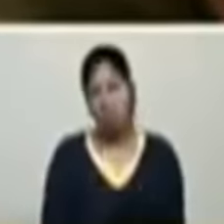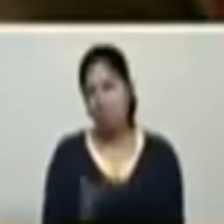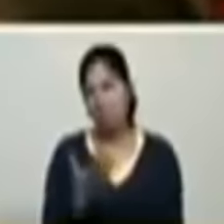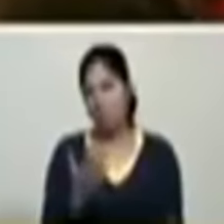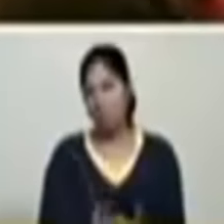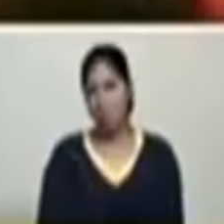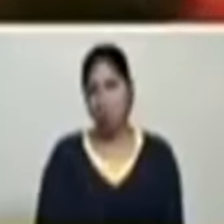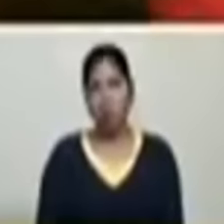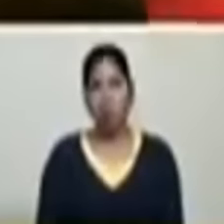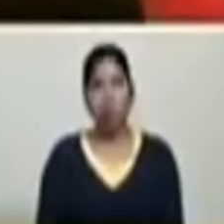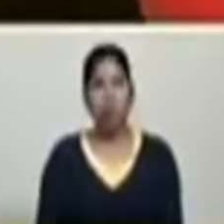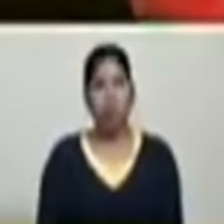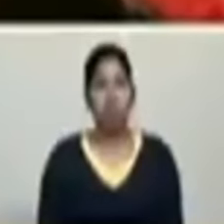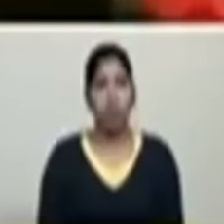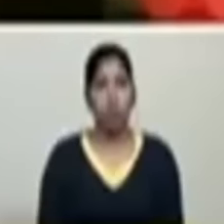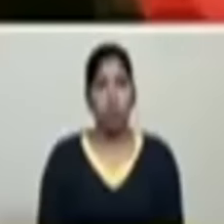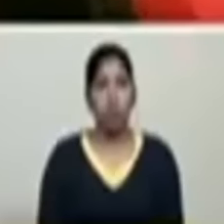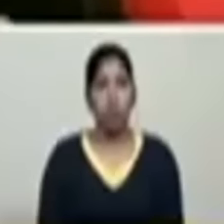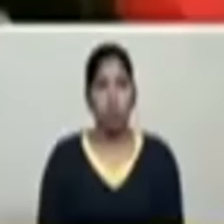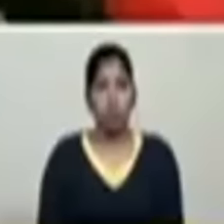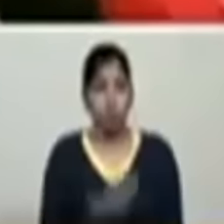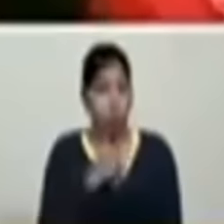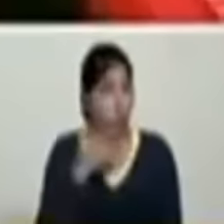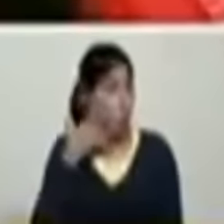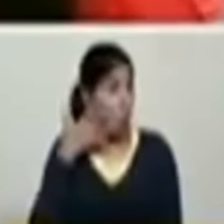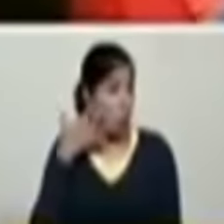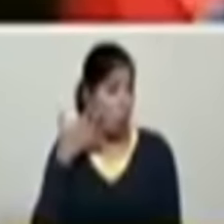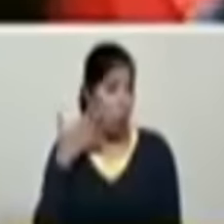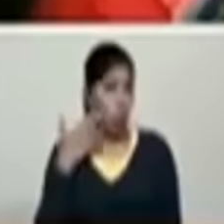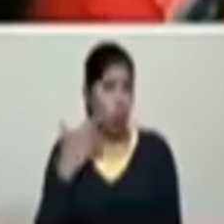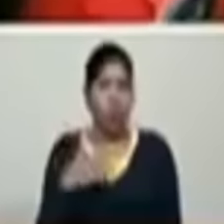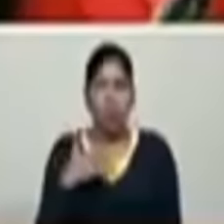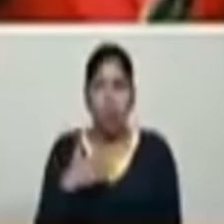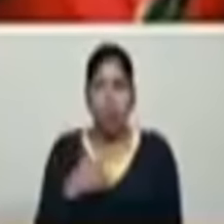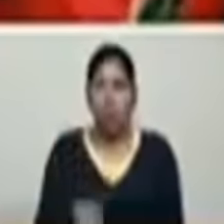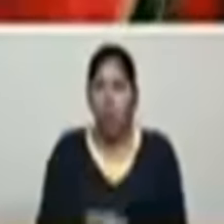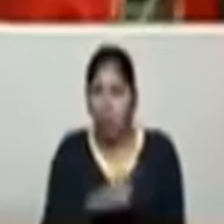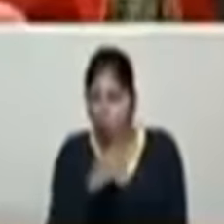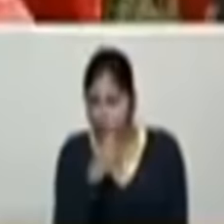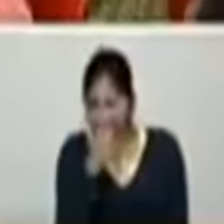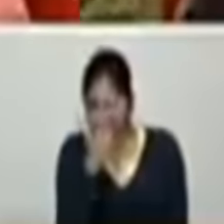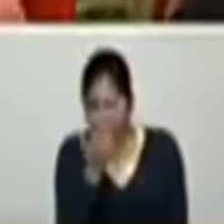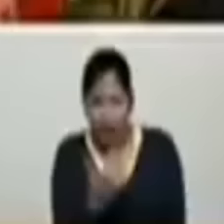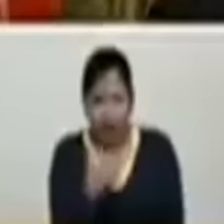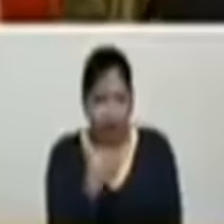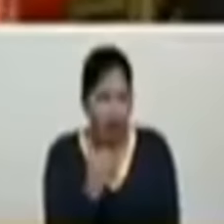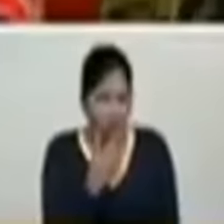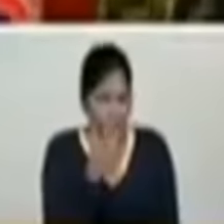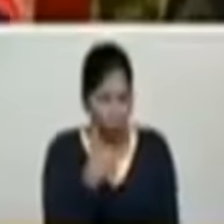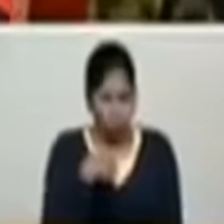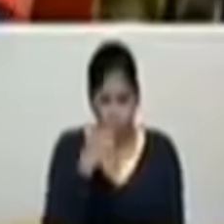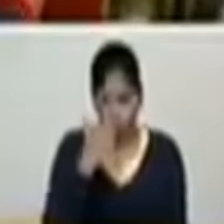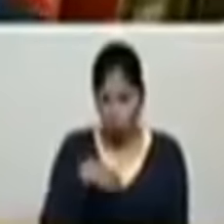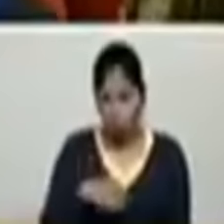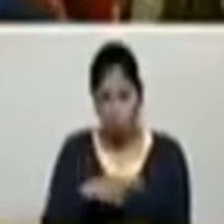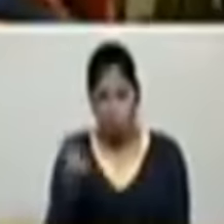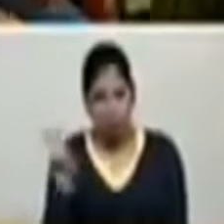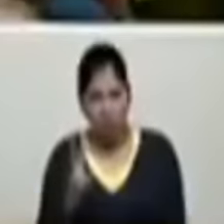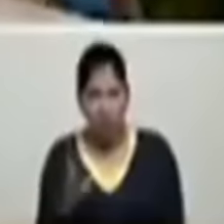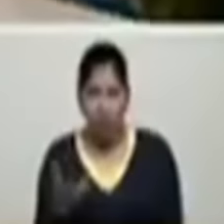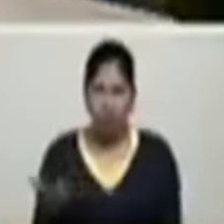violaciones de derechos humanos y también actos de mala fe y también mucha corrupción. Se cree que hay que capitular ante la prohibición arbitraria del régimen de la candidatura de la